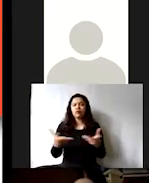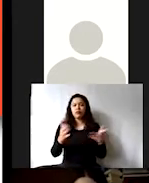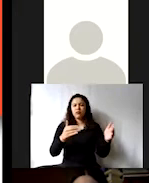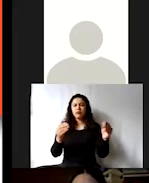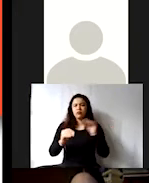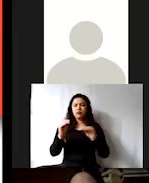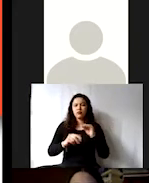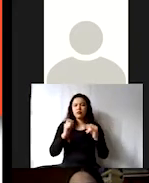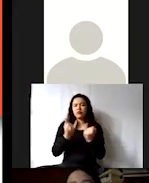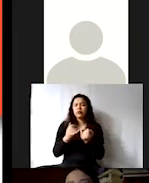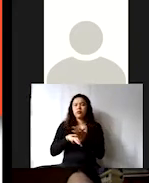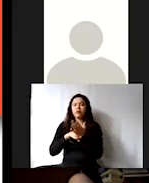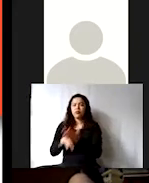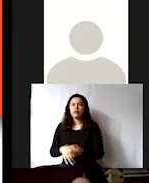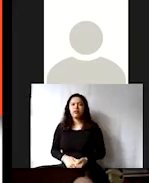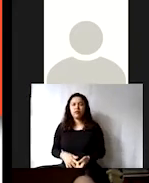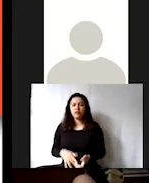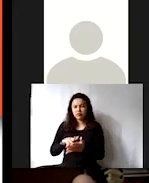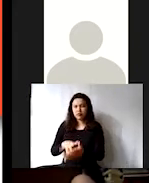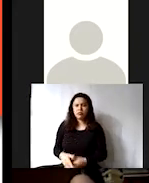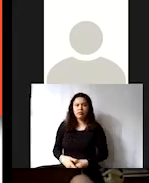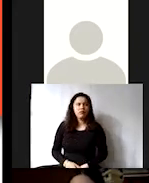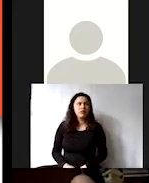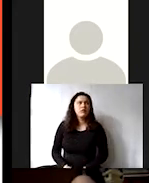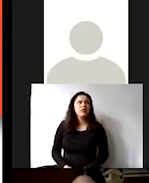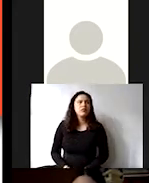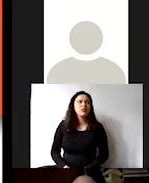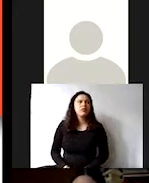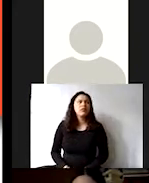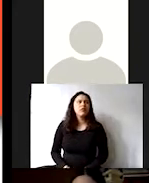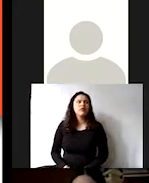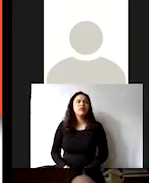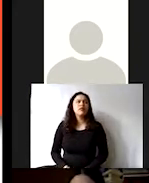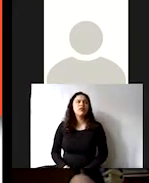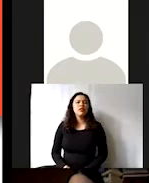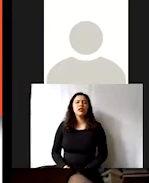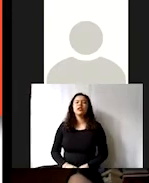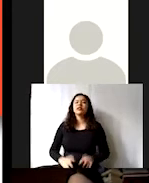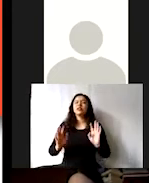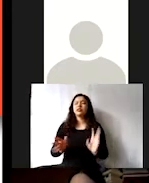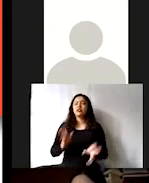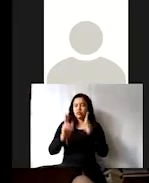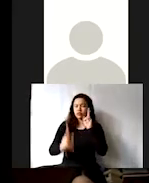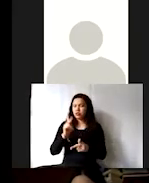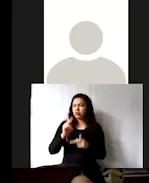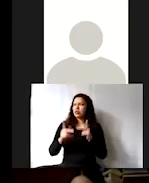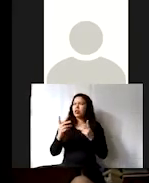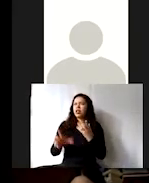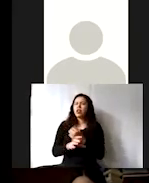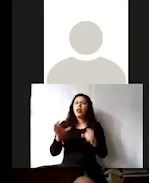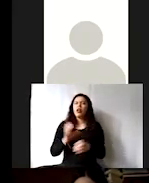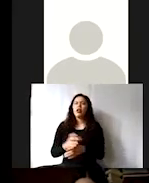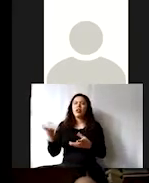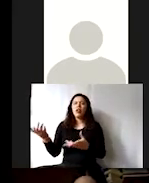contribuyen. Bueno, otra, ya lo tocamos un poquito, que es este suministro de recursos que hay hacia la